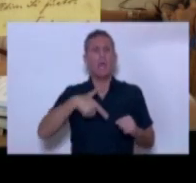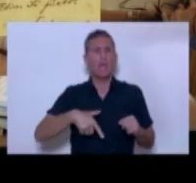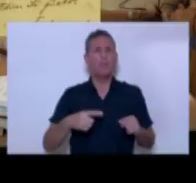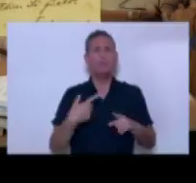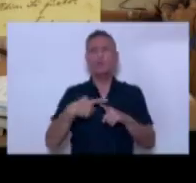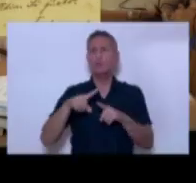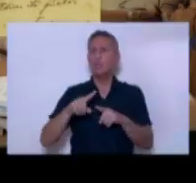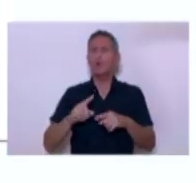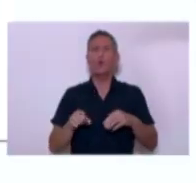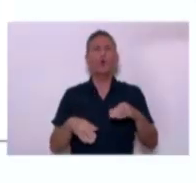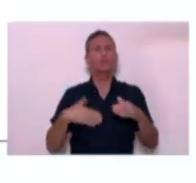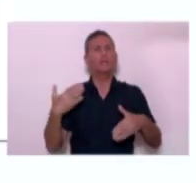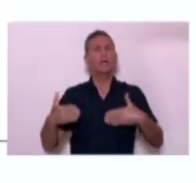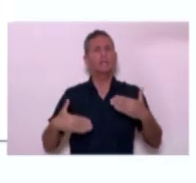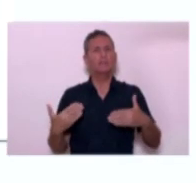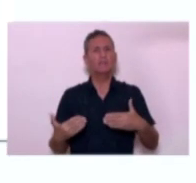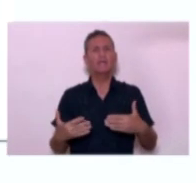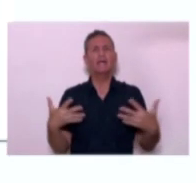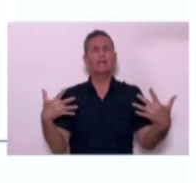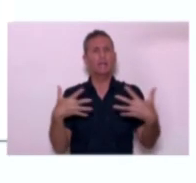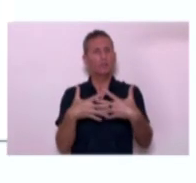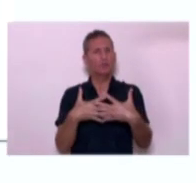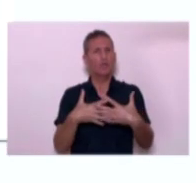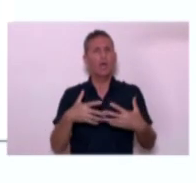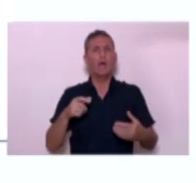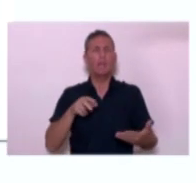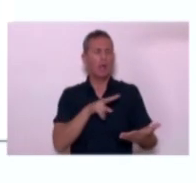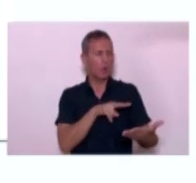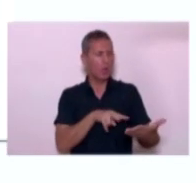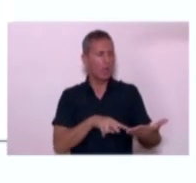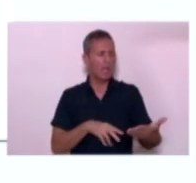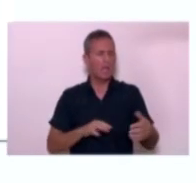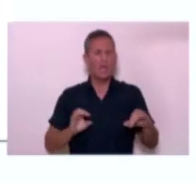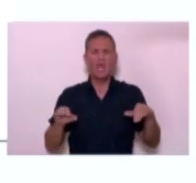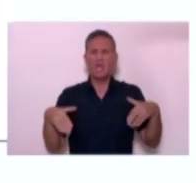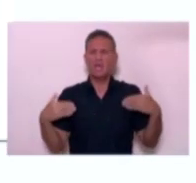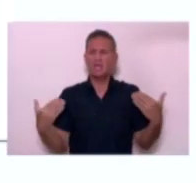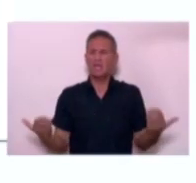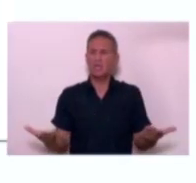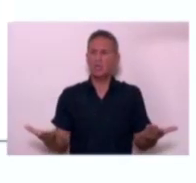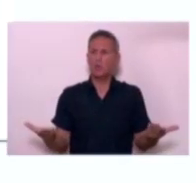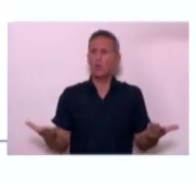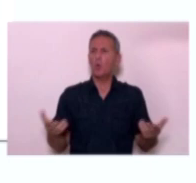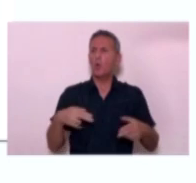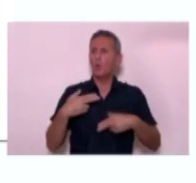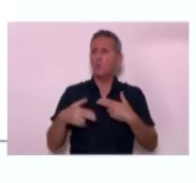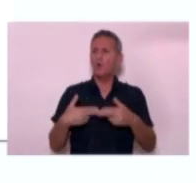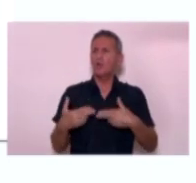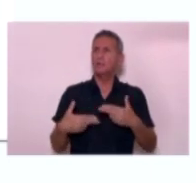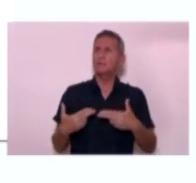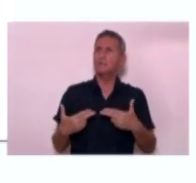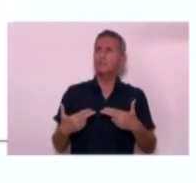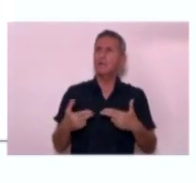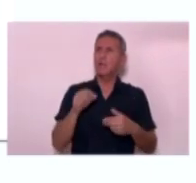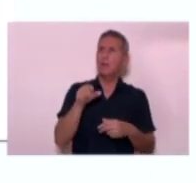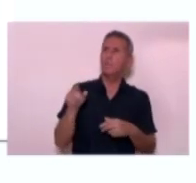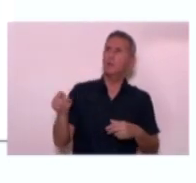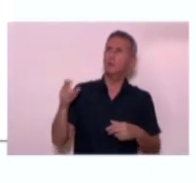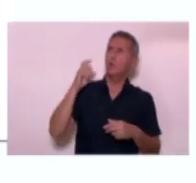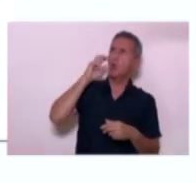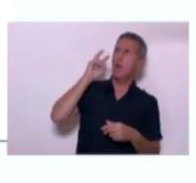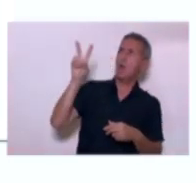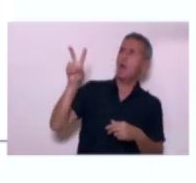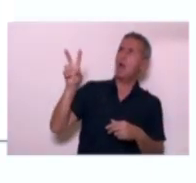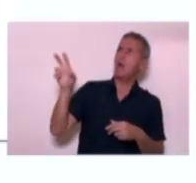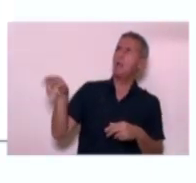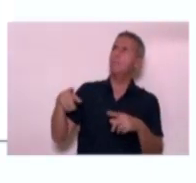proponer a continuación. Ejemplos de otras actividades de comprensión sobre la lectura. ¿Qué reacciones tuvieron